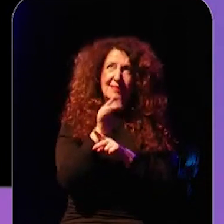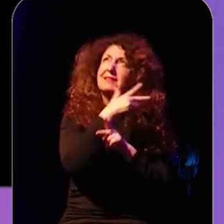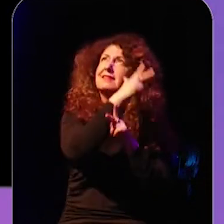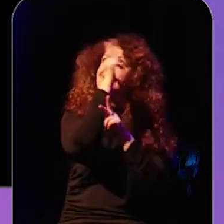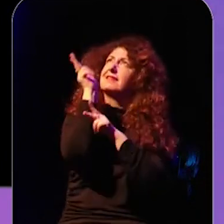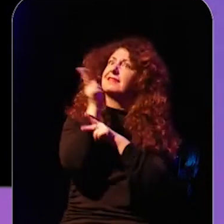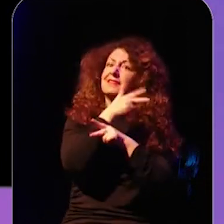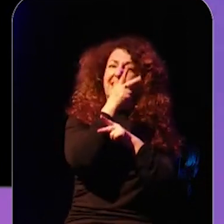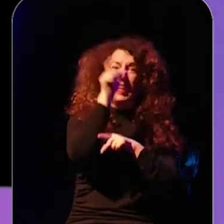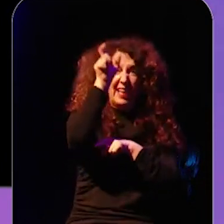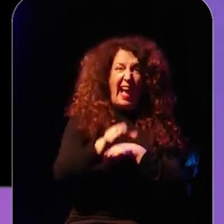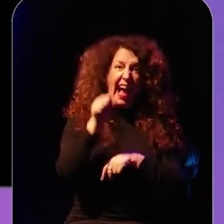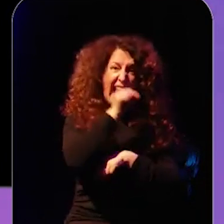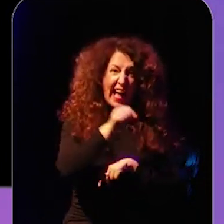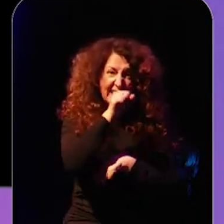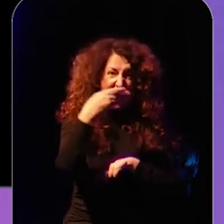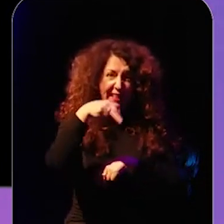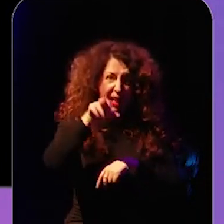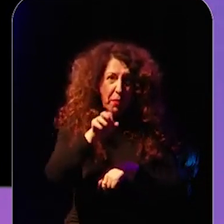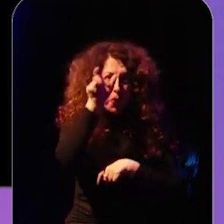Al pobre Bono no lo miraba nadie.